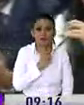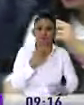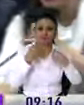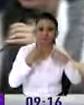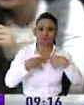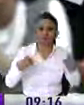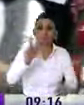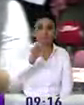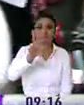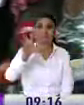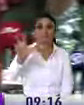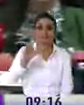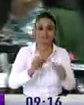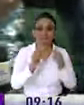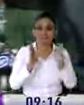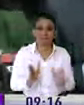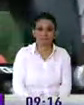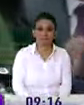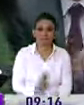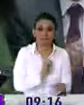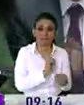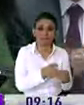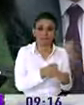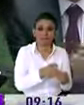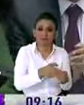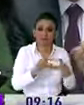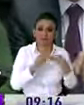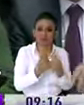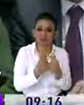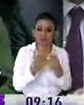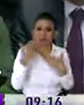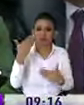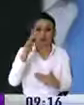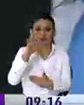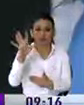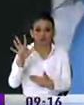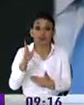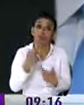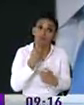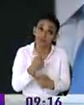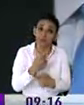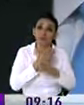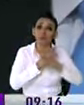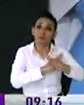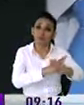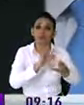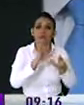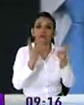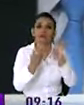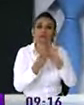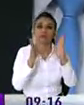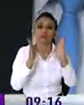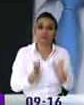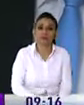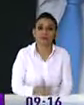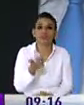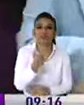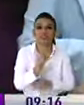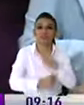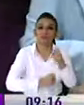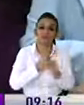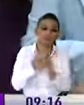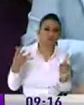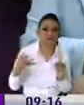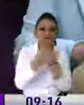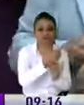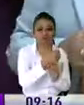legisladores de 74 pertenecientes a la bancada oficialista salieron para defender a la llamada Revolución Ciudadana, la década ganada, y denunciar